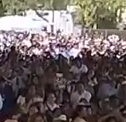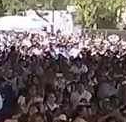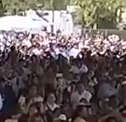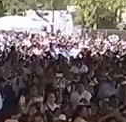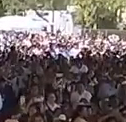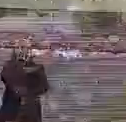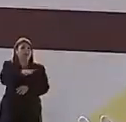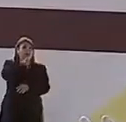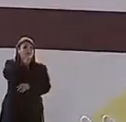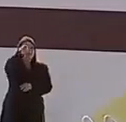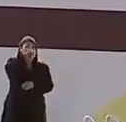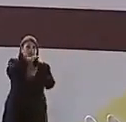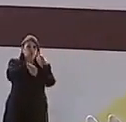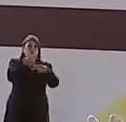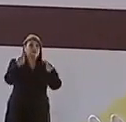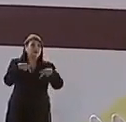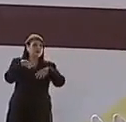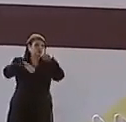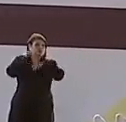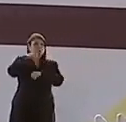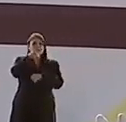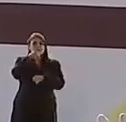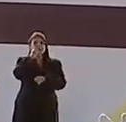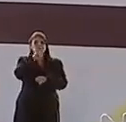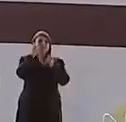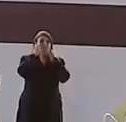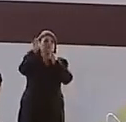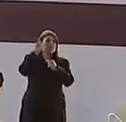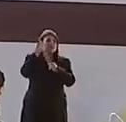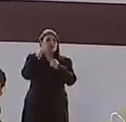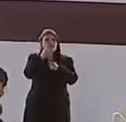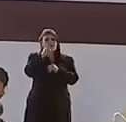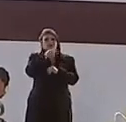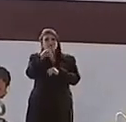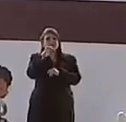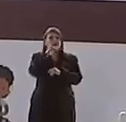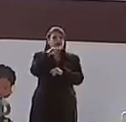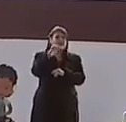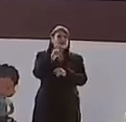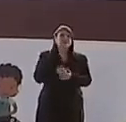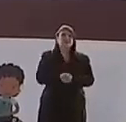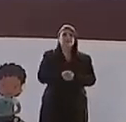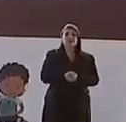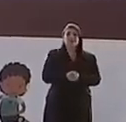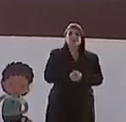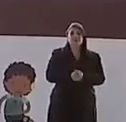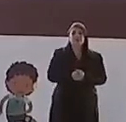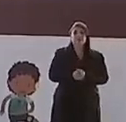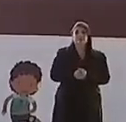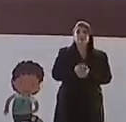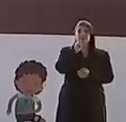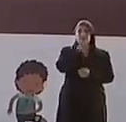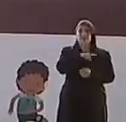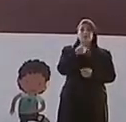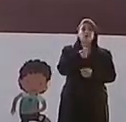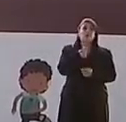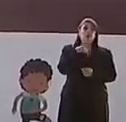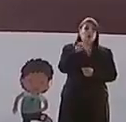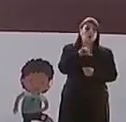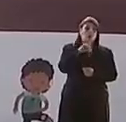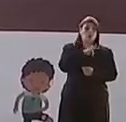para todos lo mismo puedo decir de lo que hoy